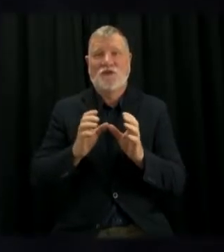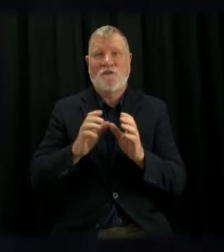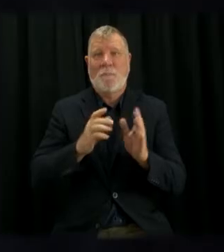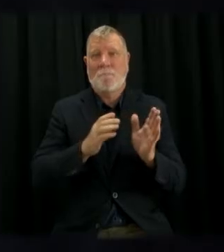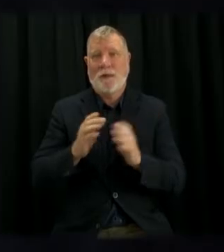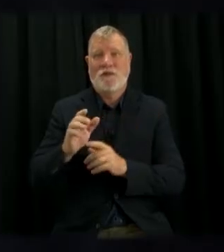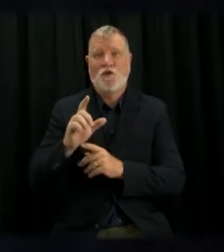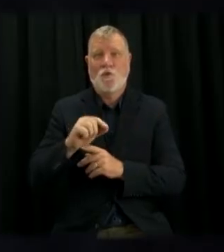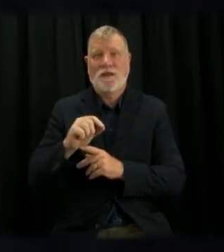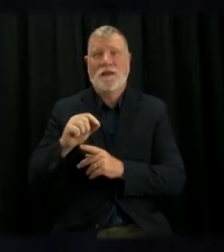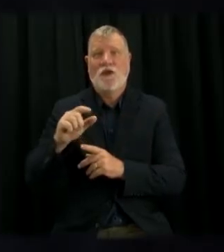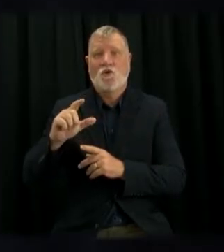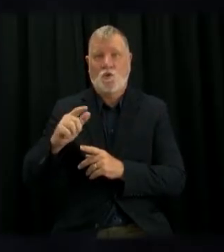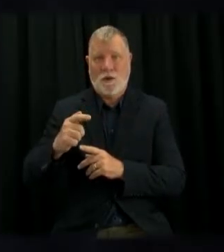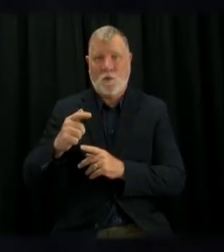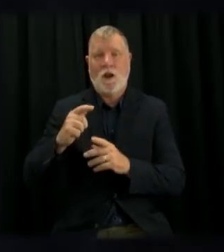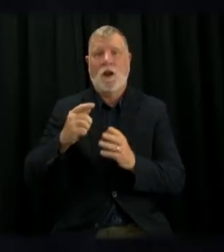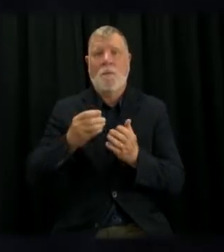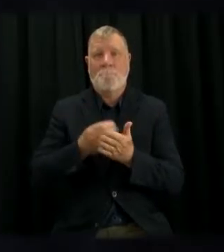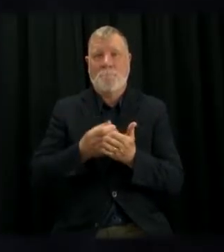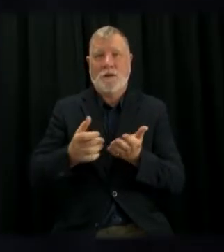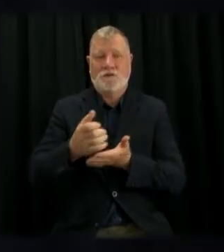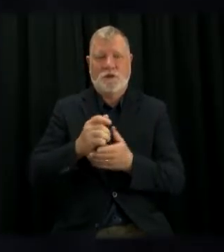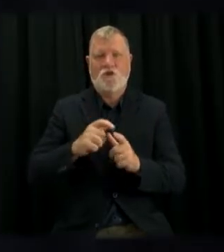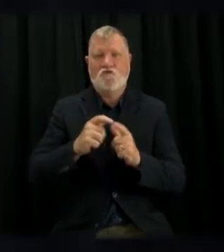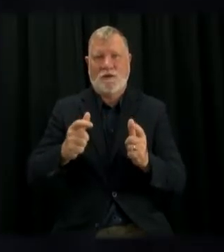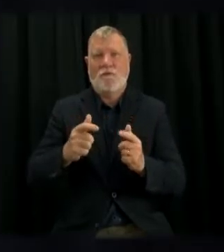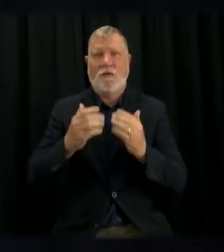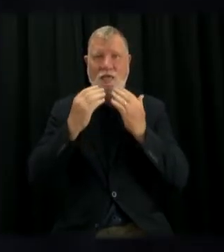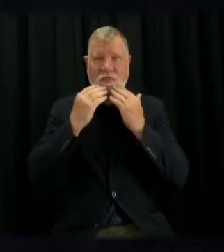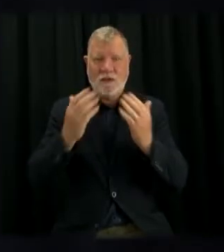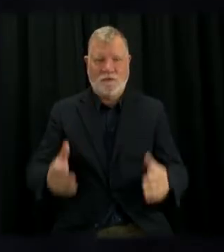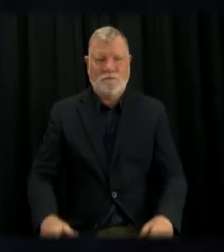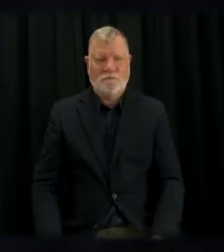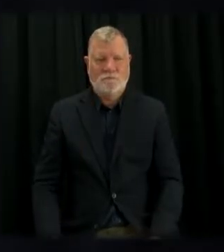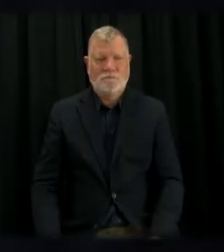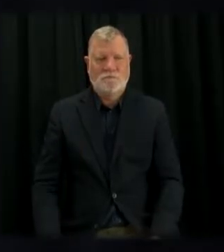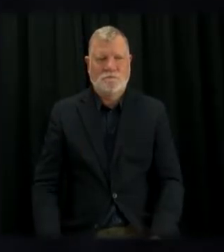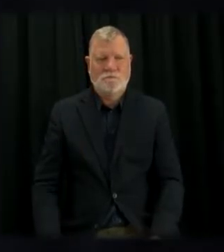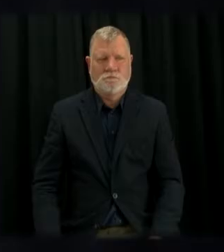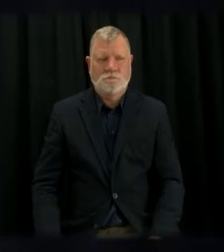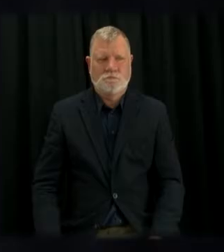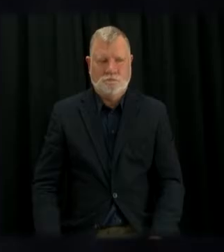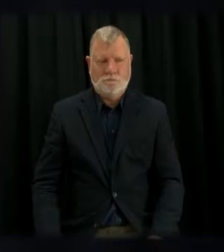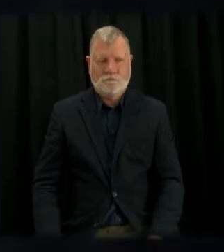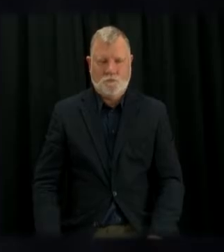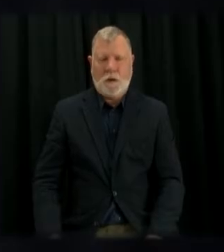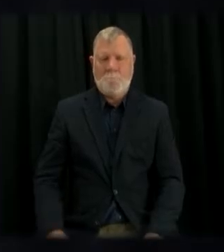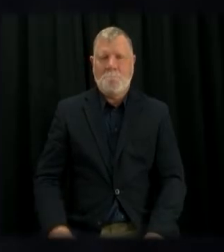comentarios de Marrero, discutiré sobre el plan fiscal 2021 en más detalle. Muchas gracias.